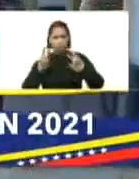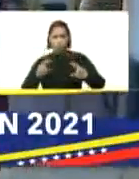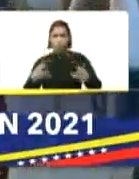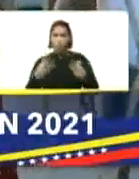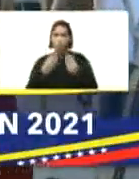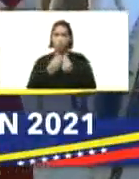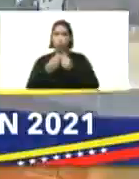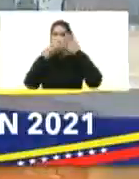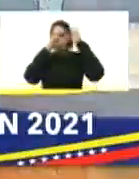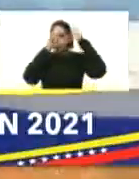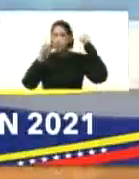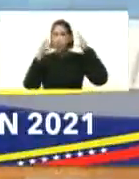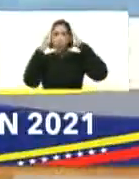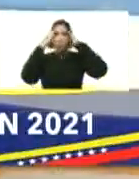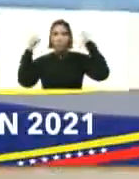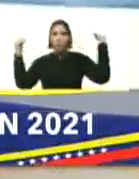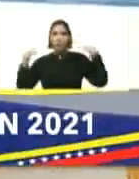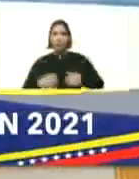de Vietnam,